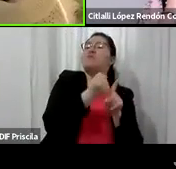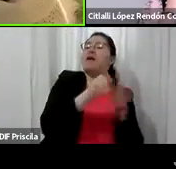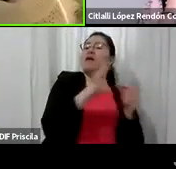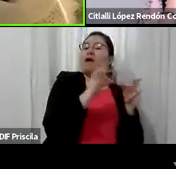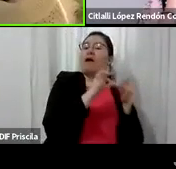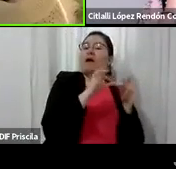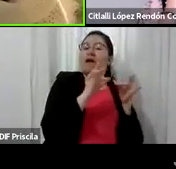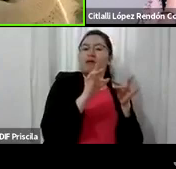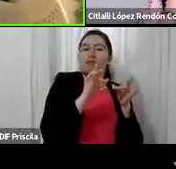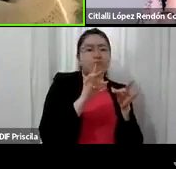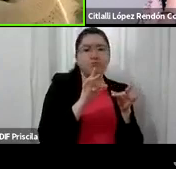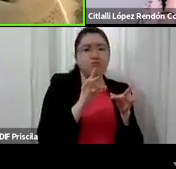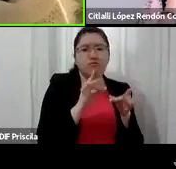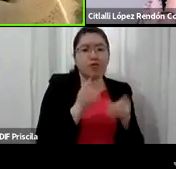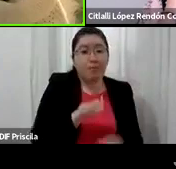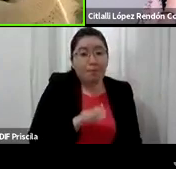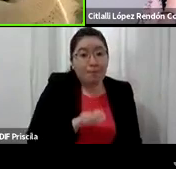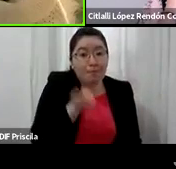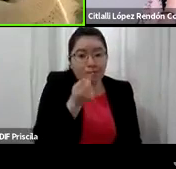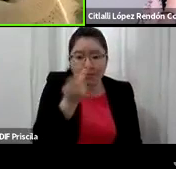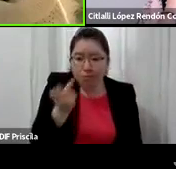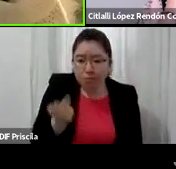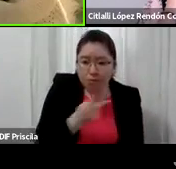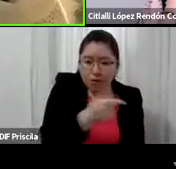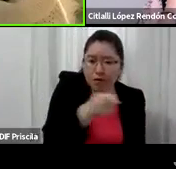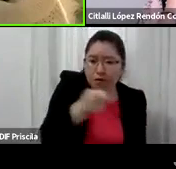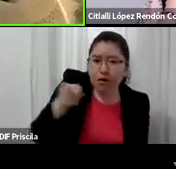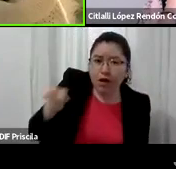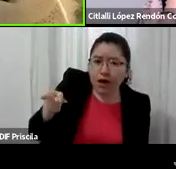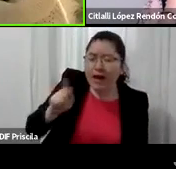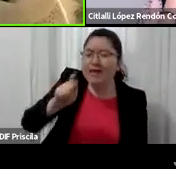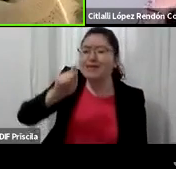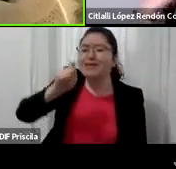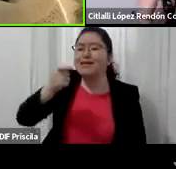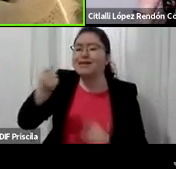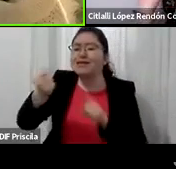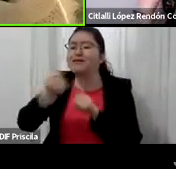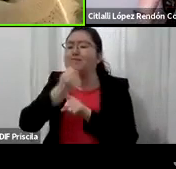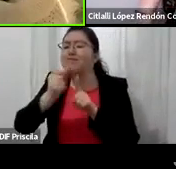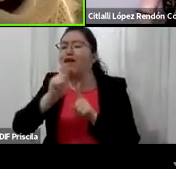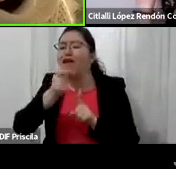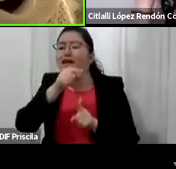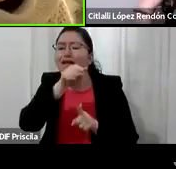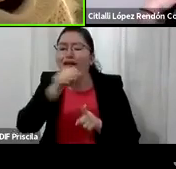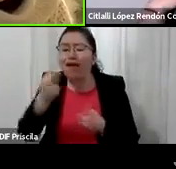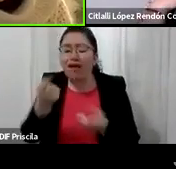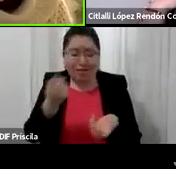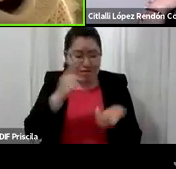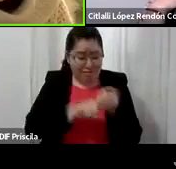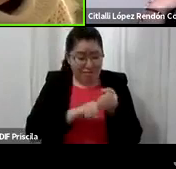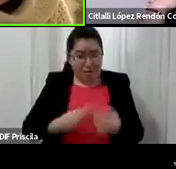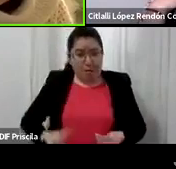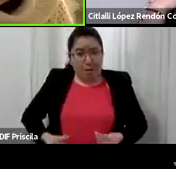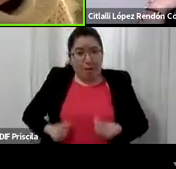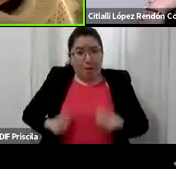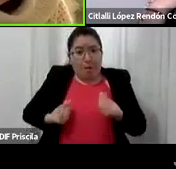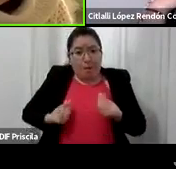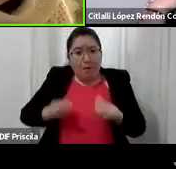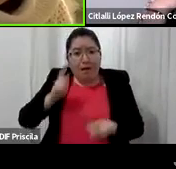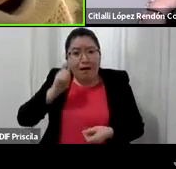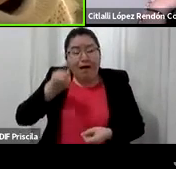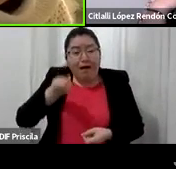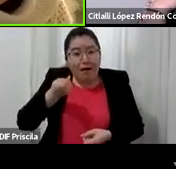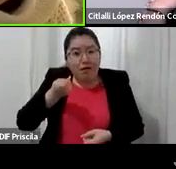sino preguntarles para ellas y para ellos qué es la violencia, qué implica la violencia en su vida y cómo les gustaría que fuera